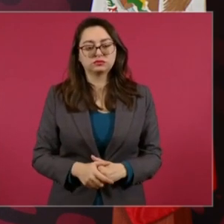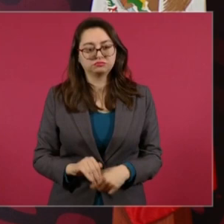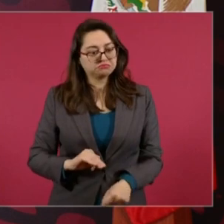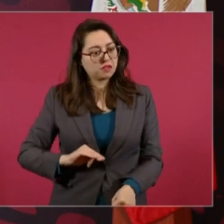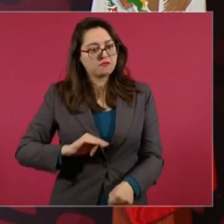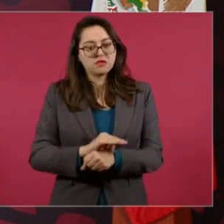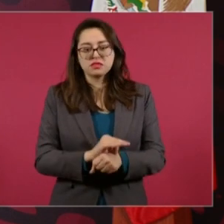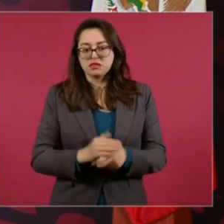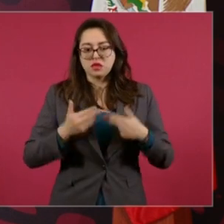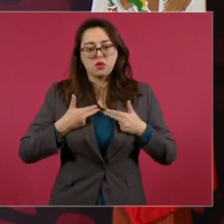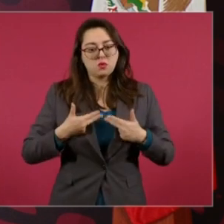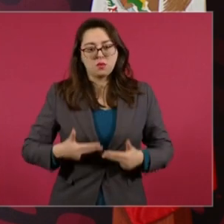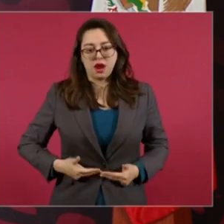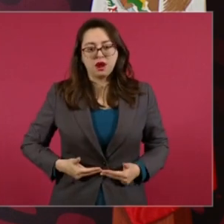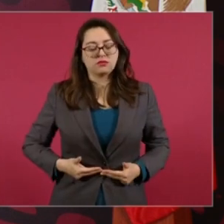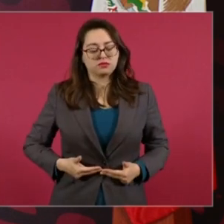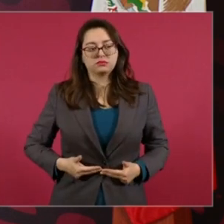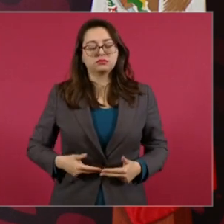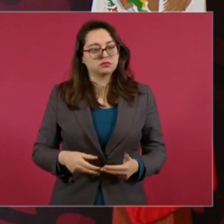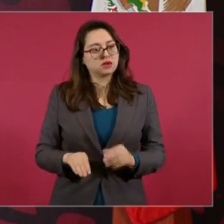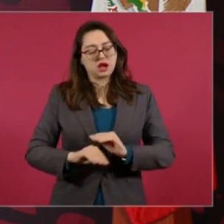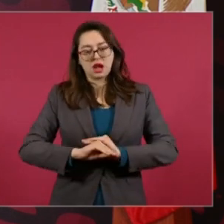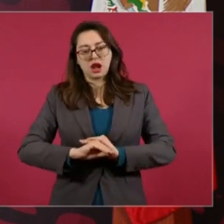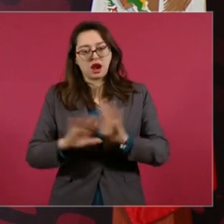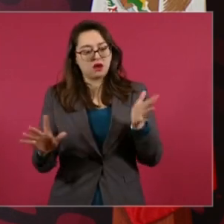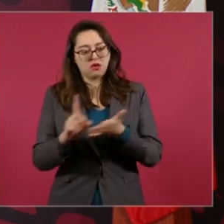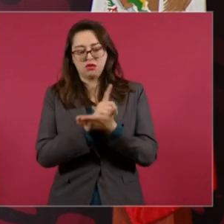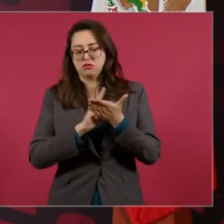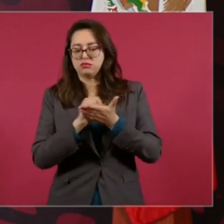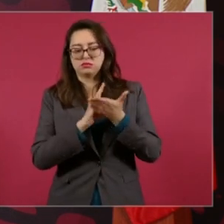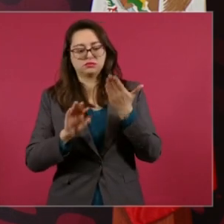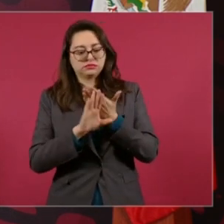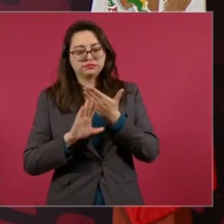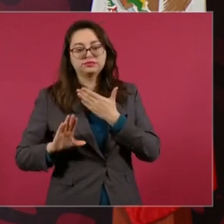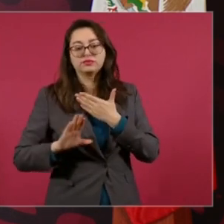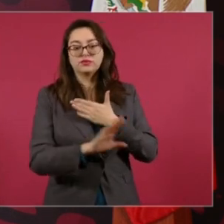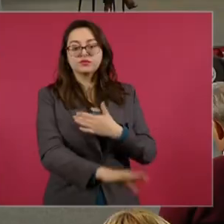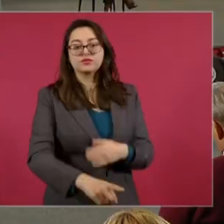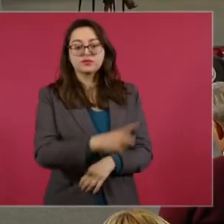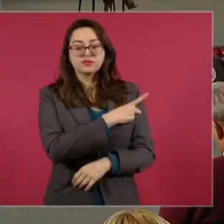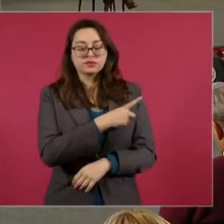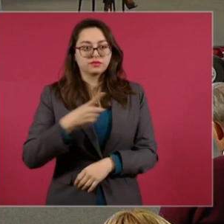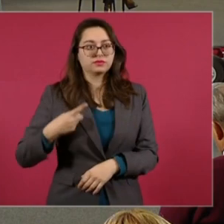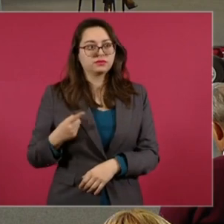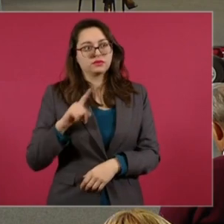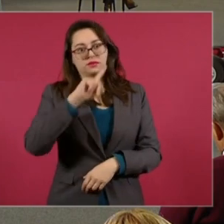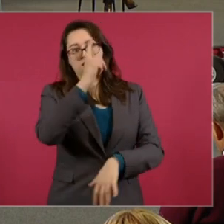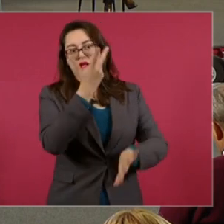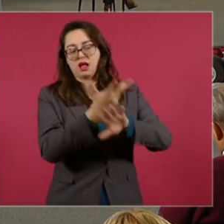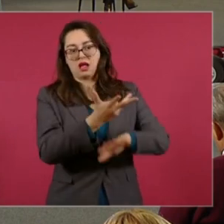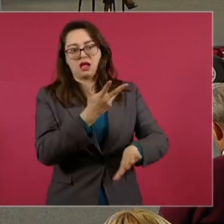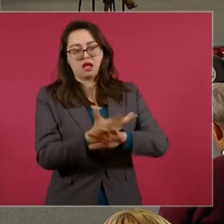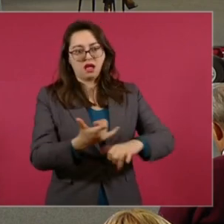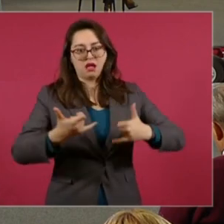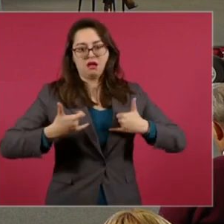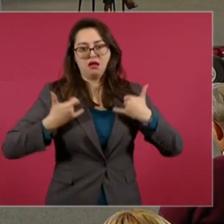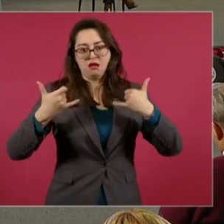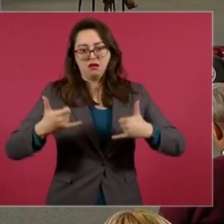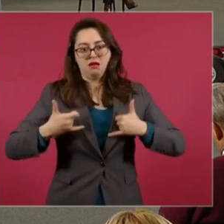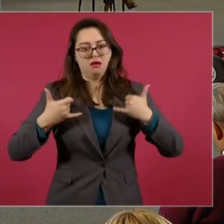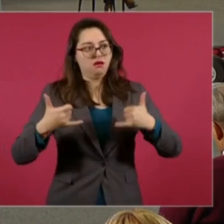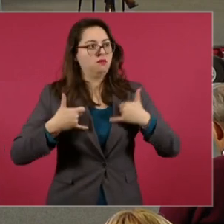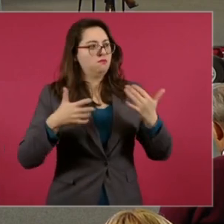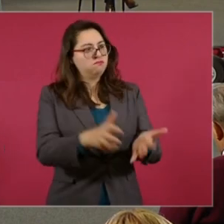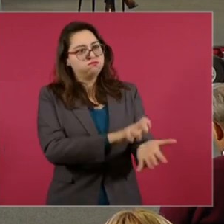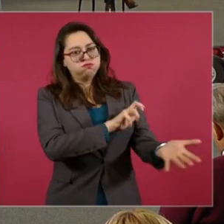No podemos quedarnos con los brazos cruzados cuando se mueren miles de jóvenes por el